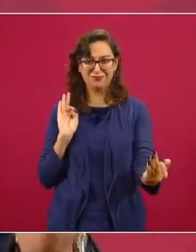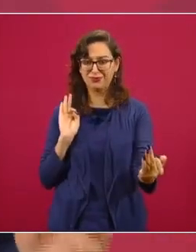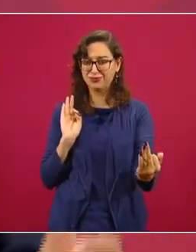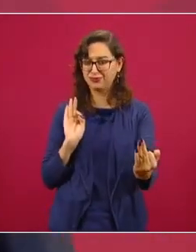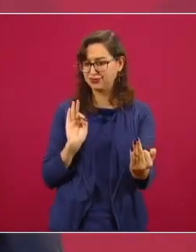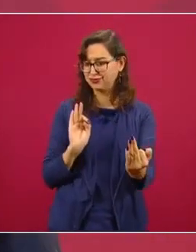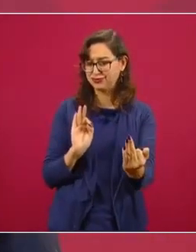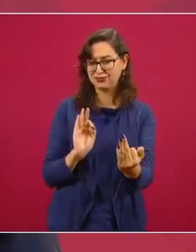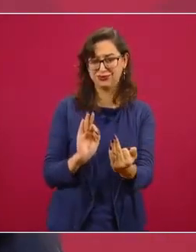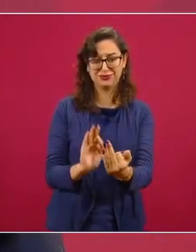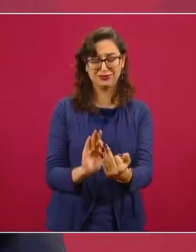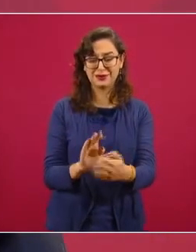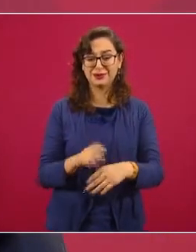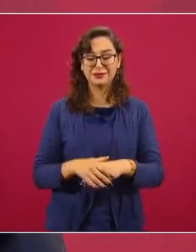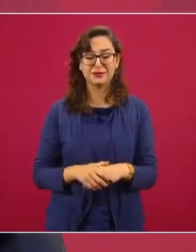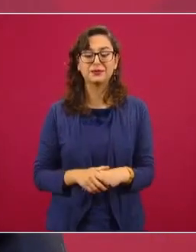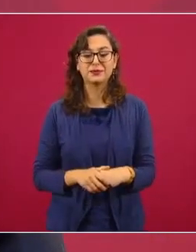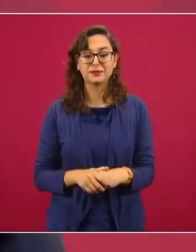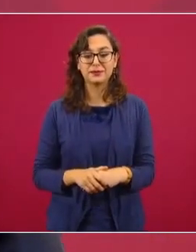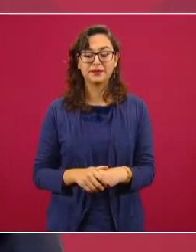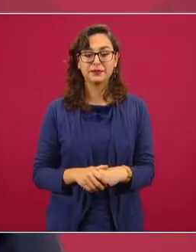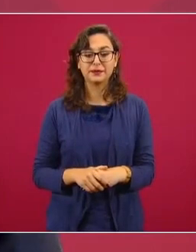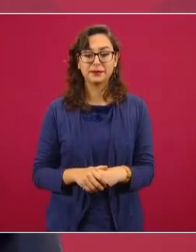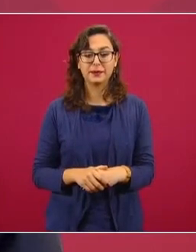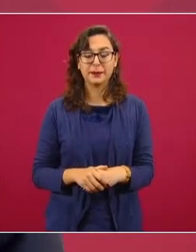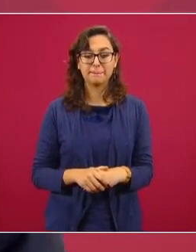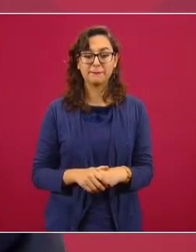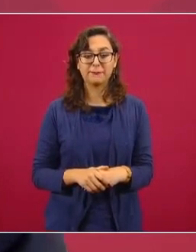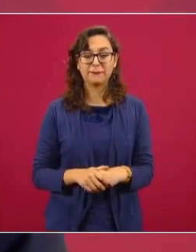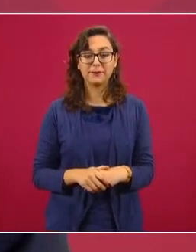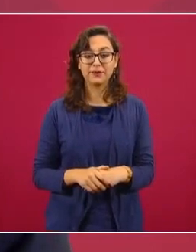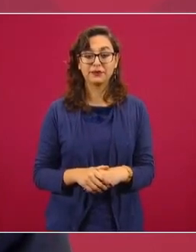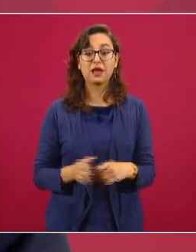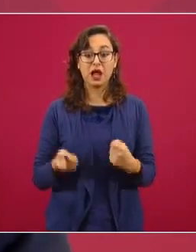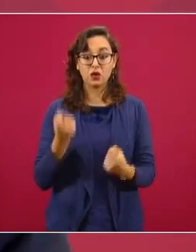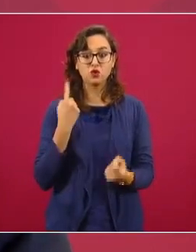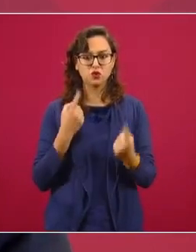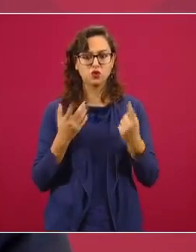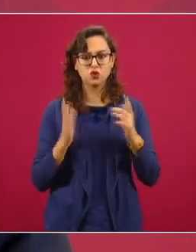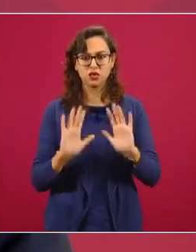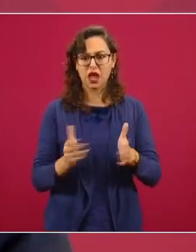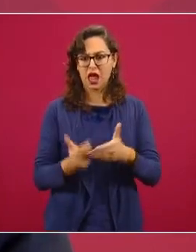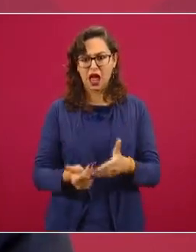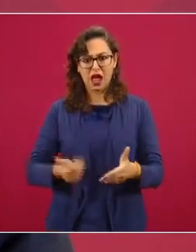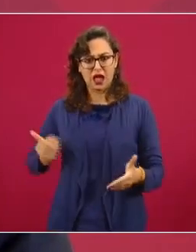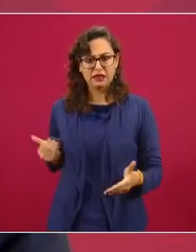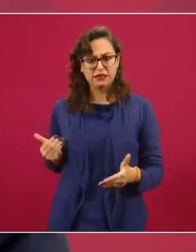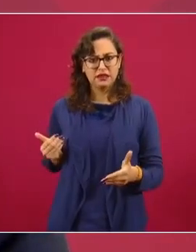están por celebrarse las elecciones, incluso ya están votando